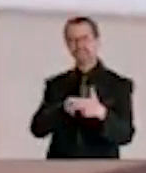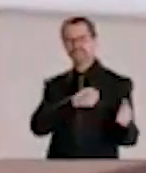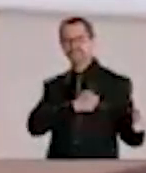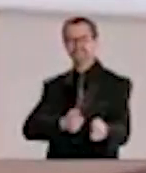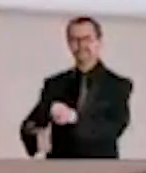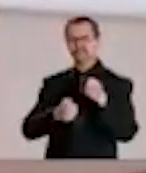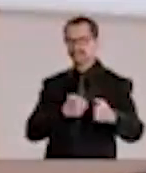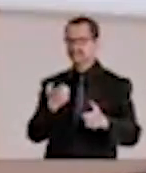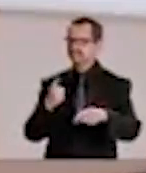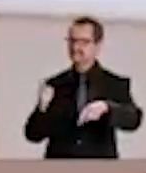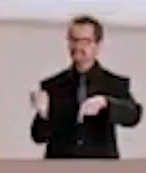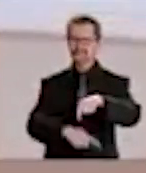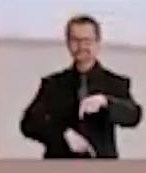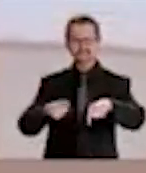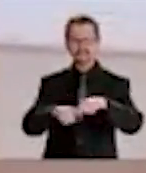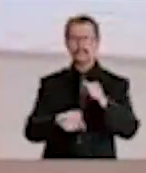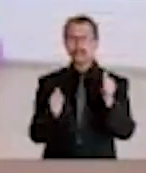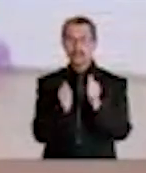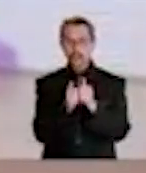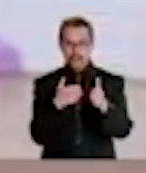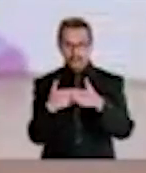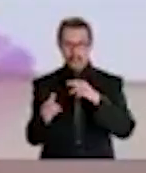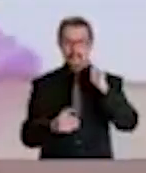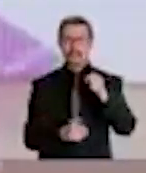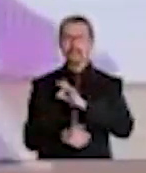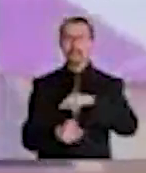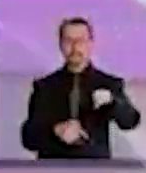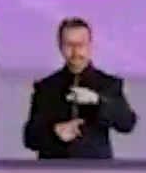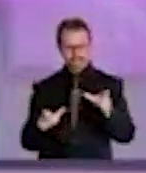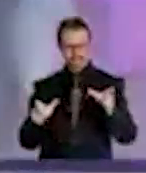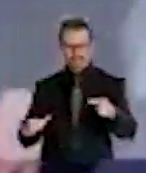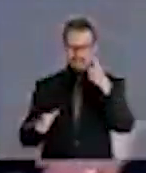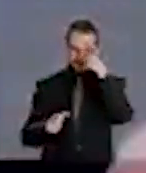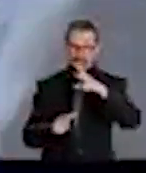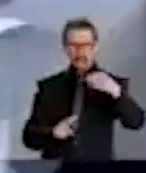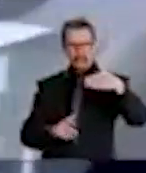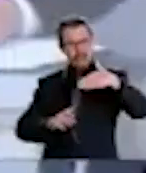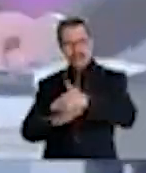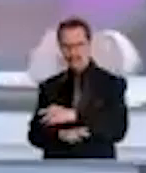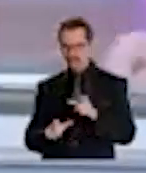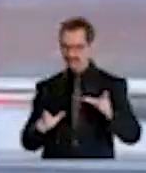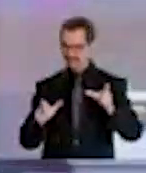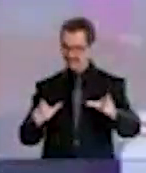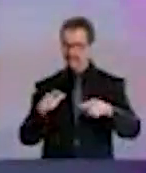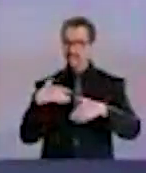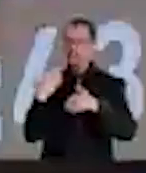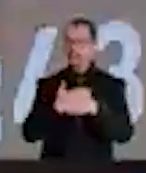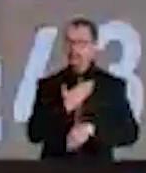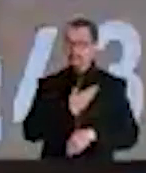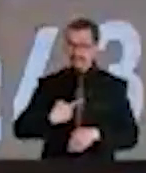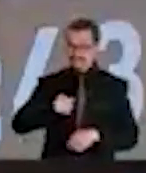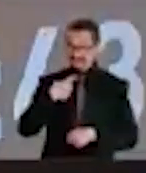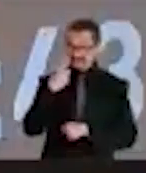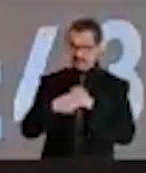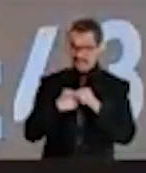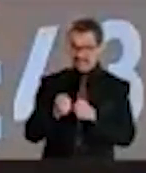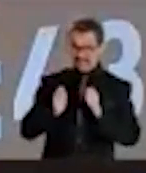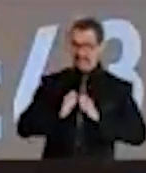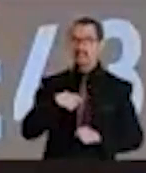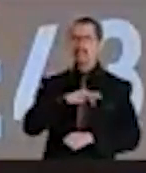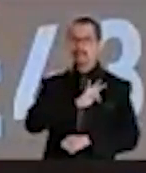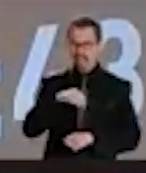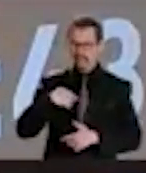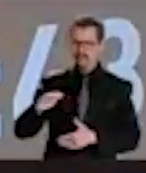lo podemos hacer y lo comprometo a hacer en mi primer año de gobierno candidato en efecto y también lo